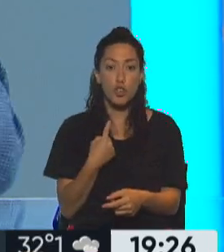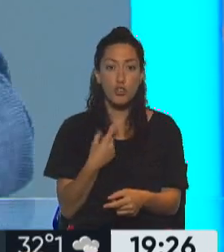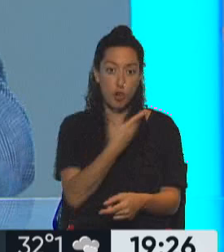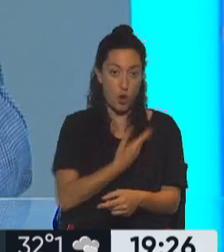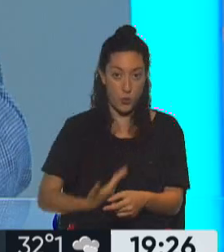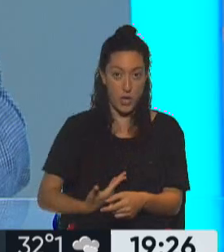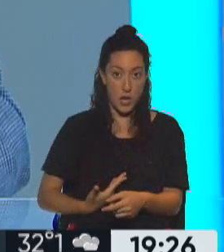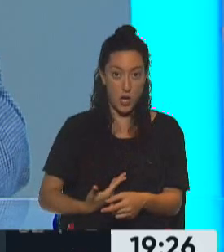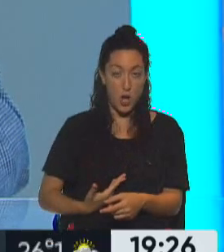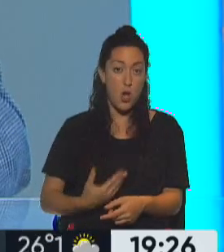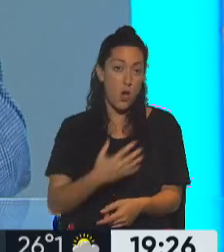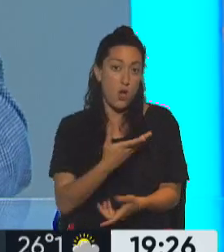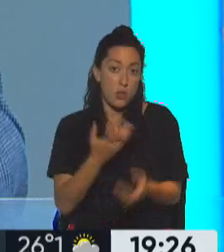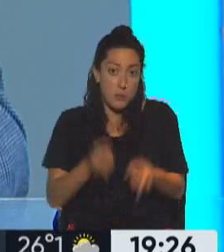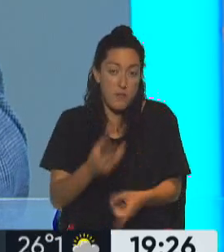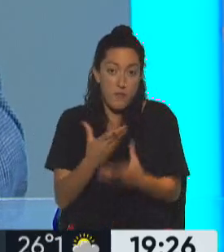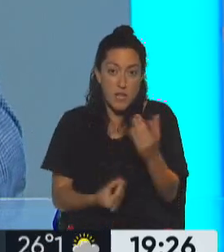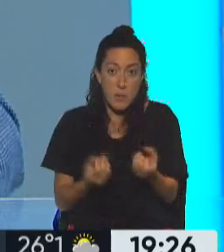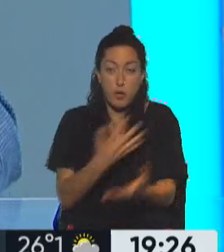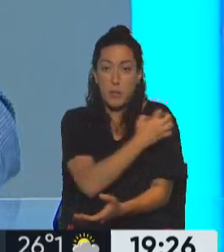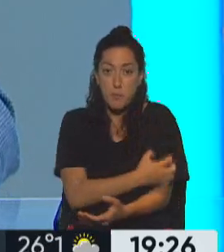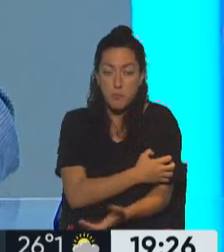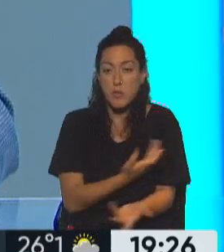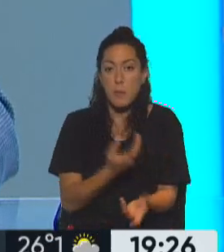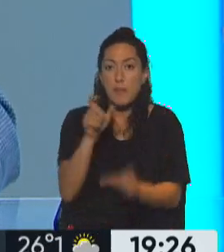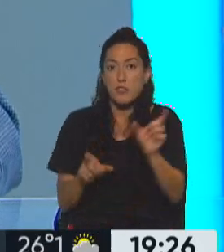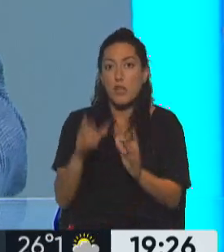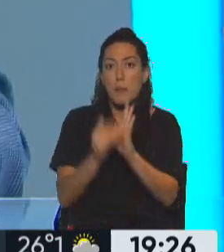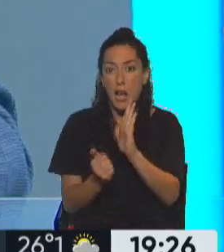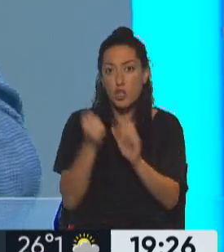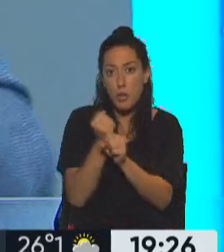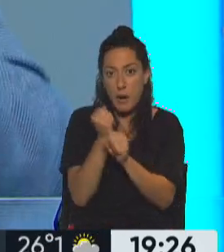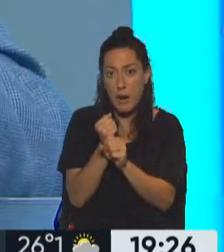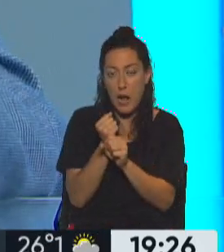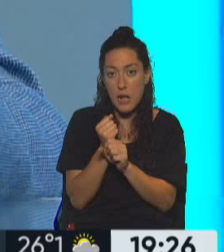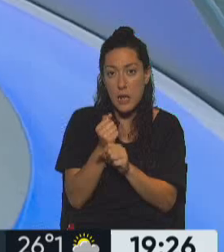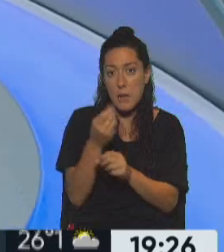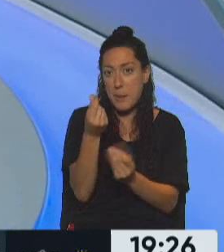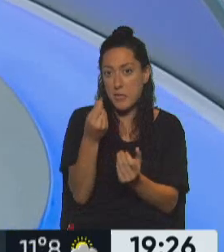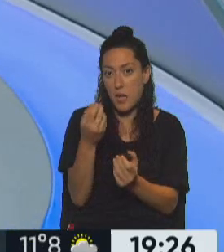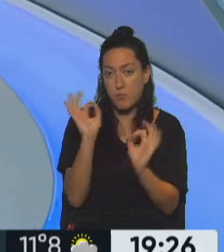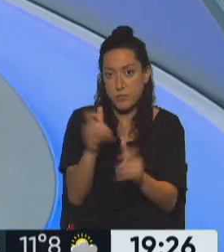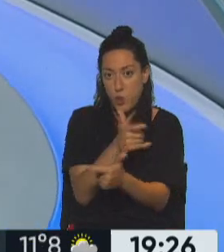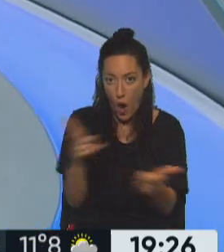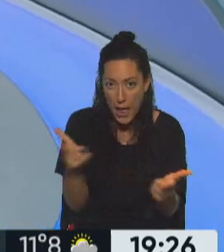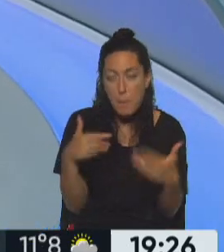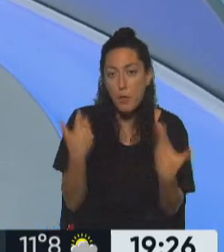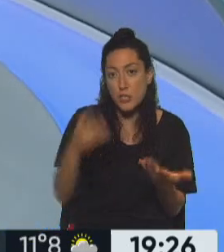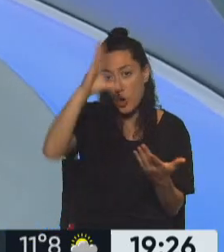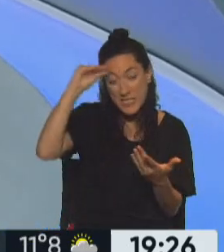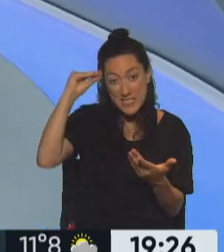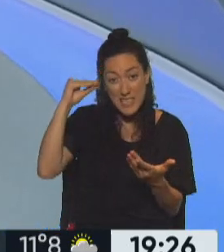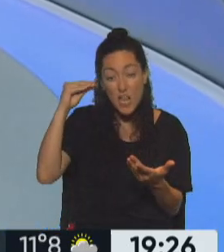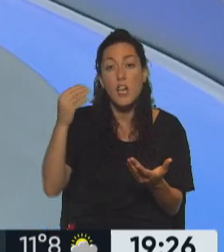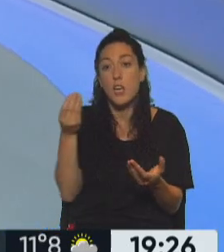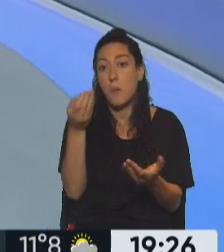pero hay pobreza por ingresos hay trabajadores formales que no llegan a fin de mes por eso es muy buena la propuesta de Cristina de que haya normalmente una